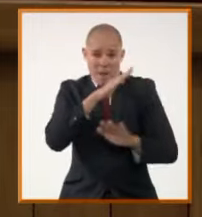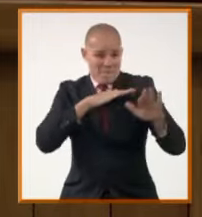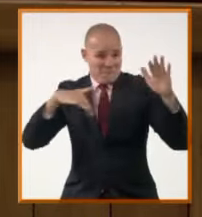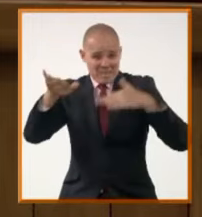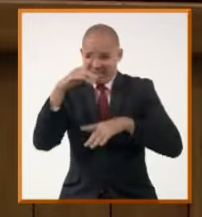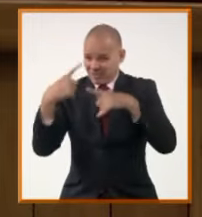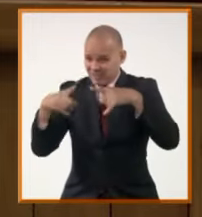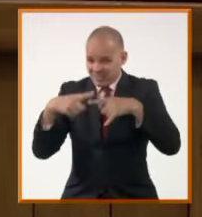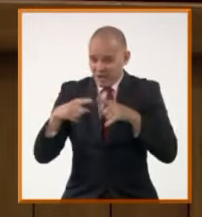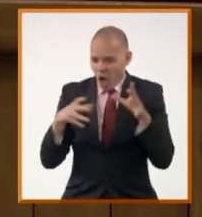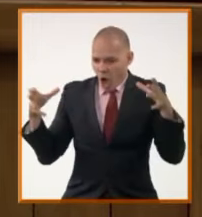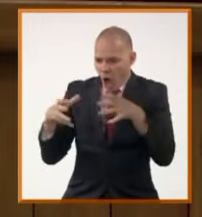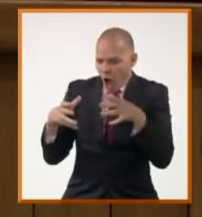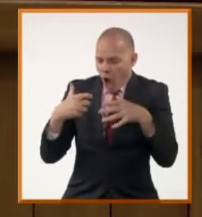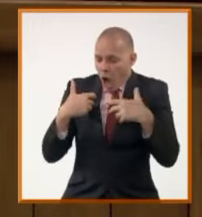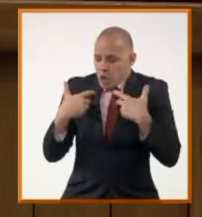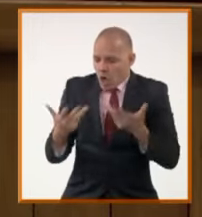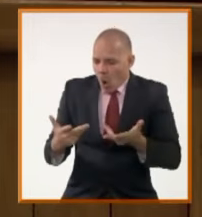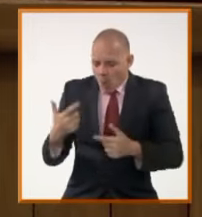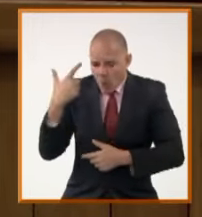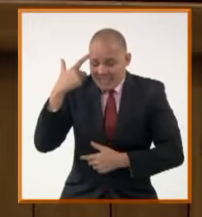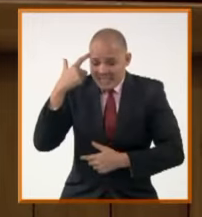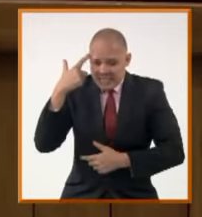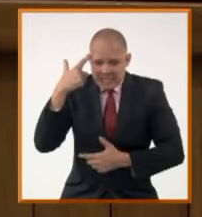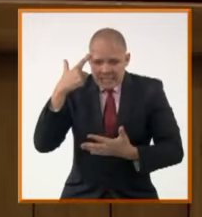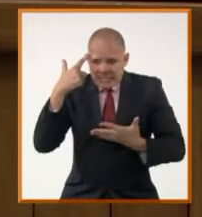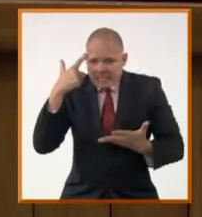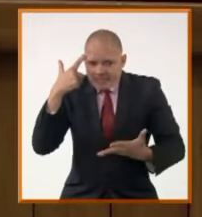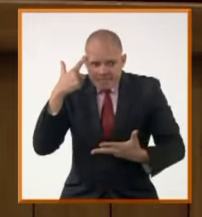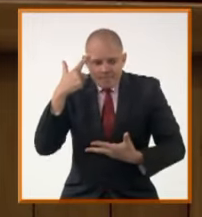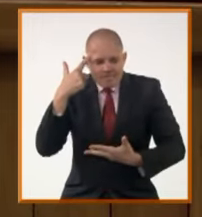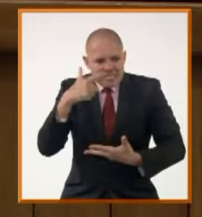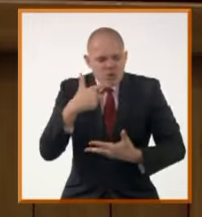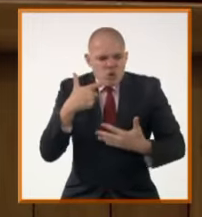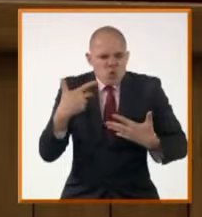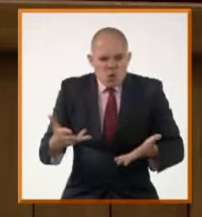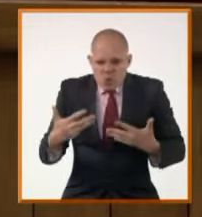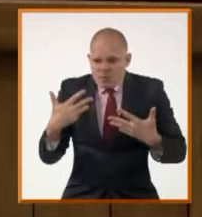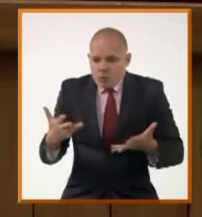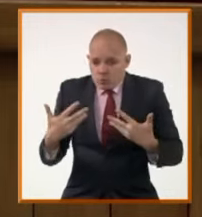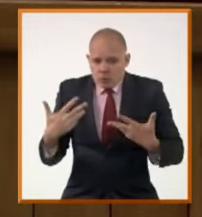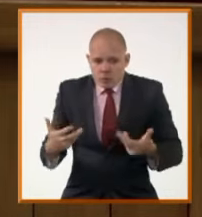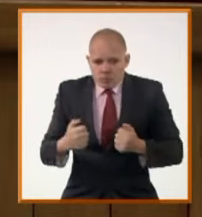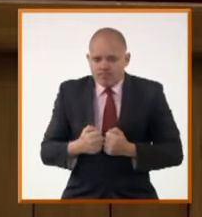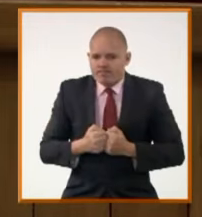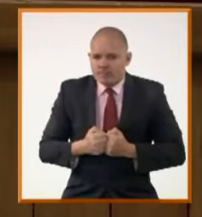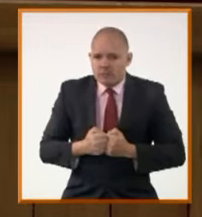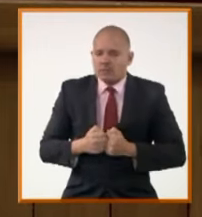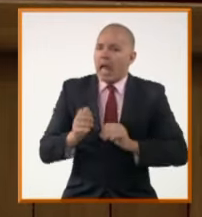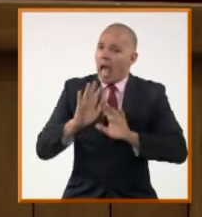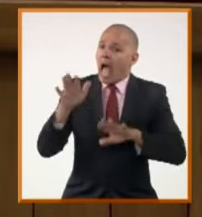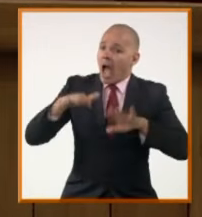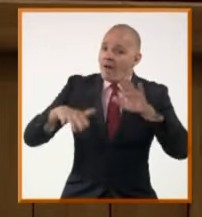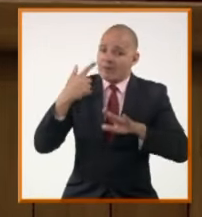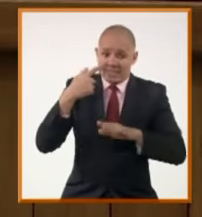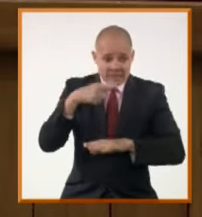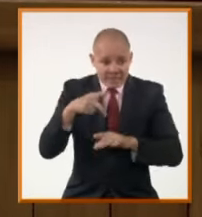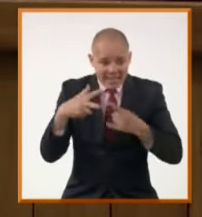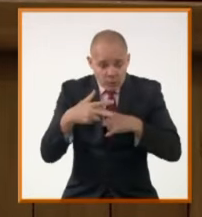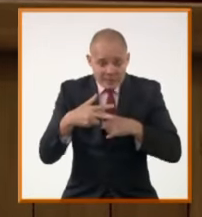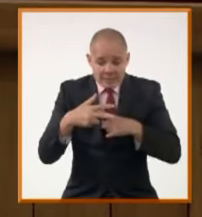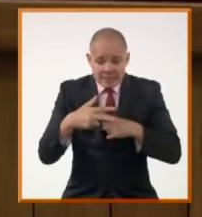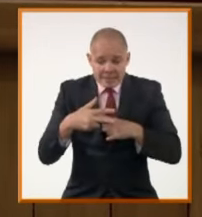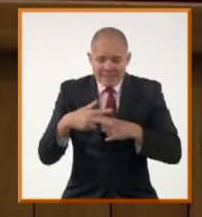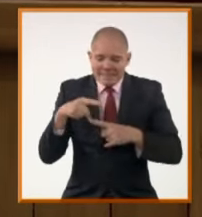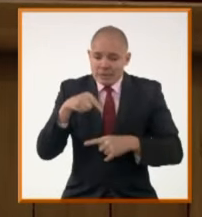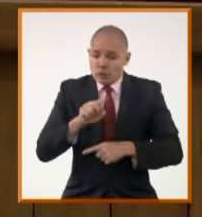muchos casos decimos no es el momento, vamos a posponerlo, vamos a esperar, pero el tiempo